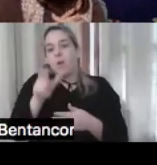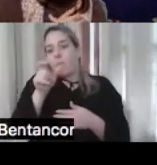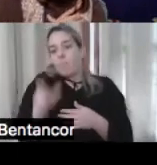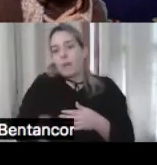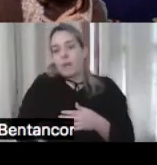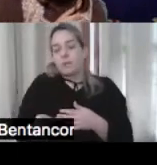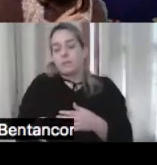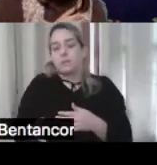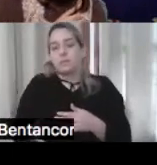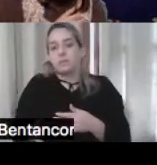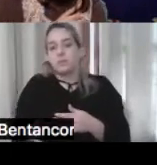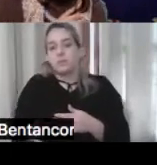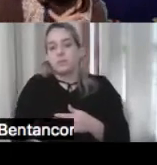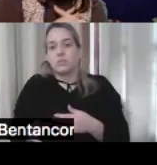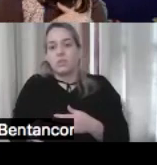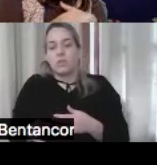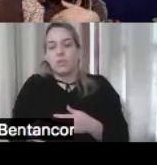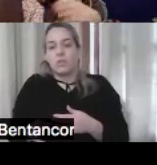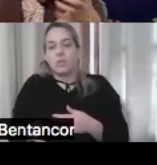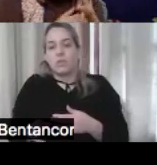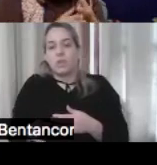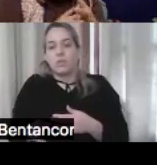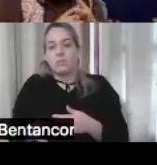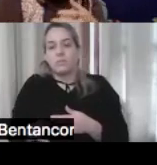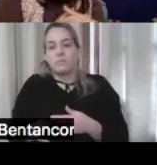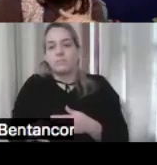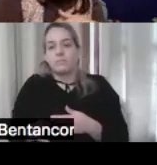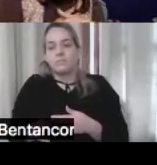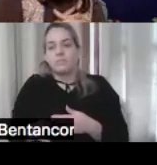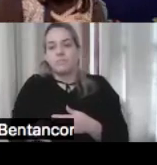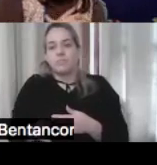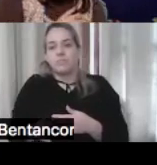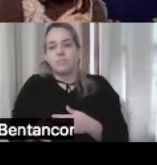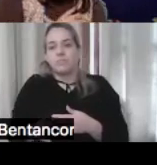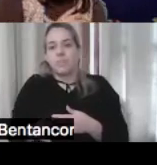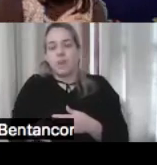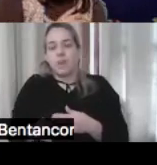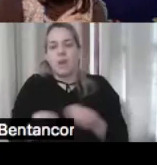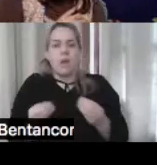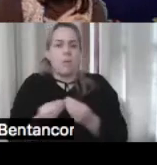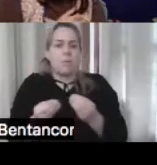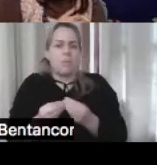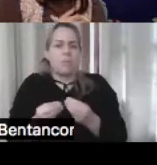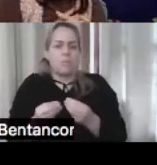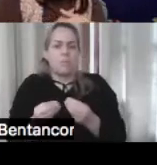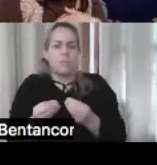sistemas corporales, donde durante muchísimo tiempo